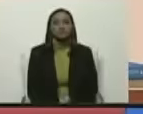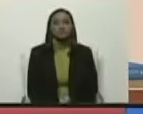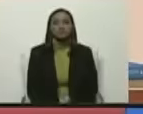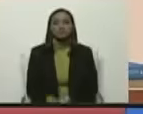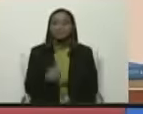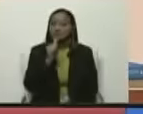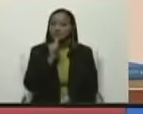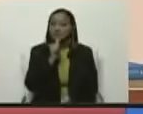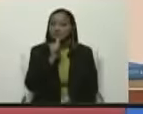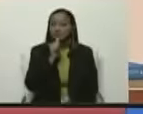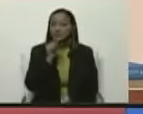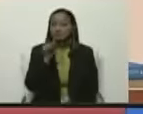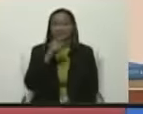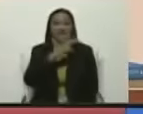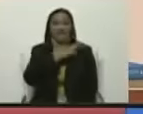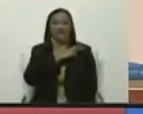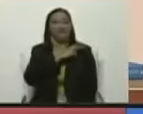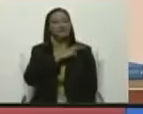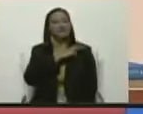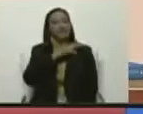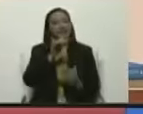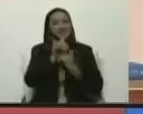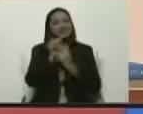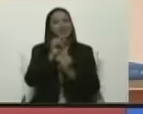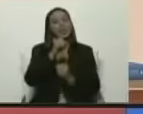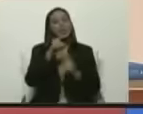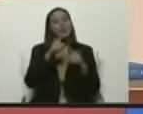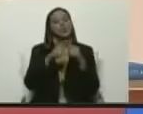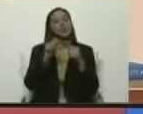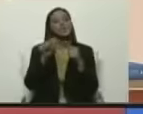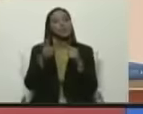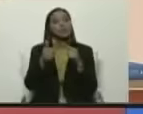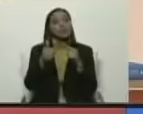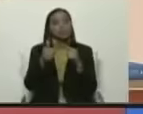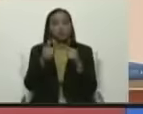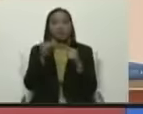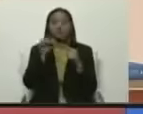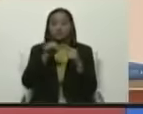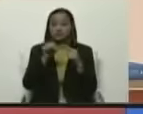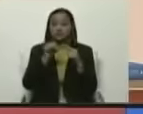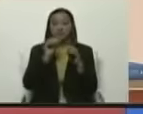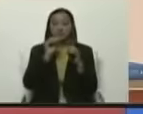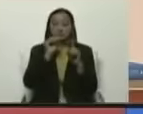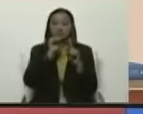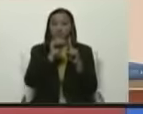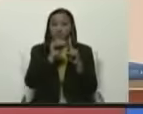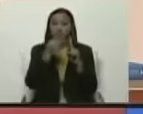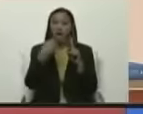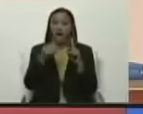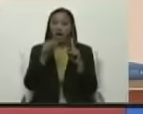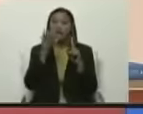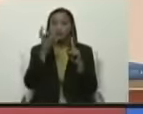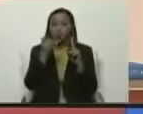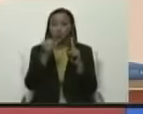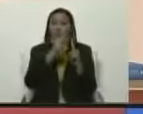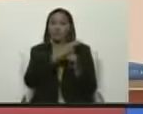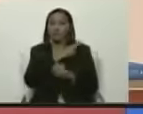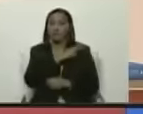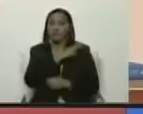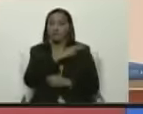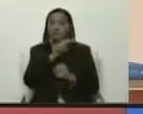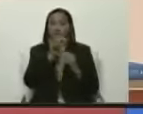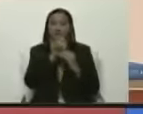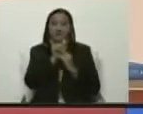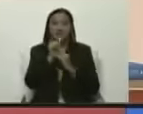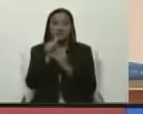¿Quién es el jefe de ese 1x10? Y te aparece el número de teléfono del jefe. Entonces tú llegas y puedes llamar a esa persona. ¿Por